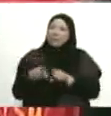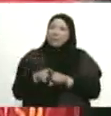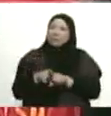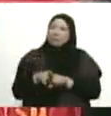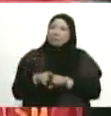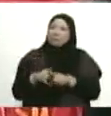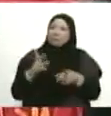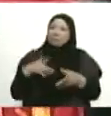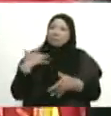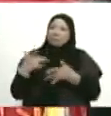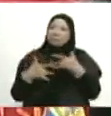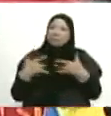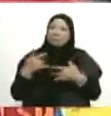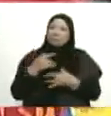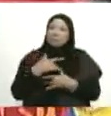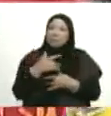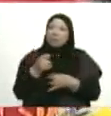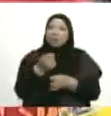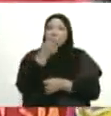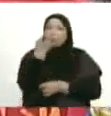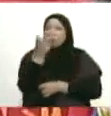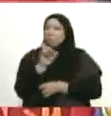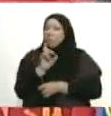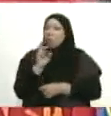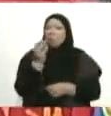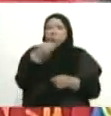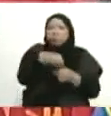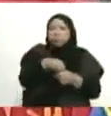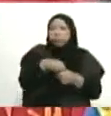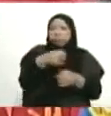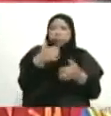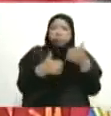que si están inhabilitados, no te vista, no vas a entrar.